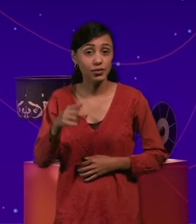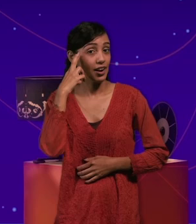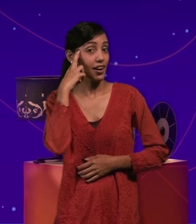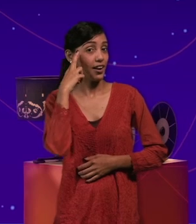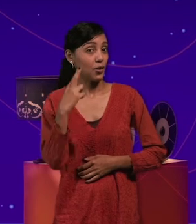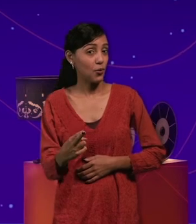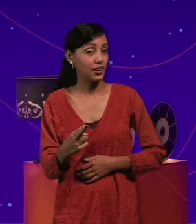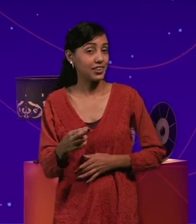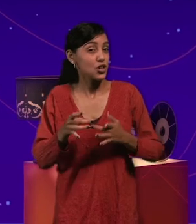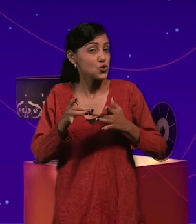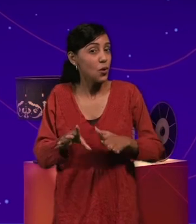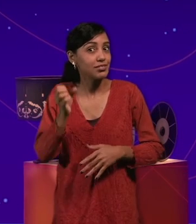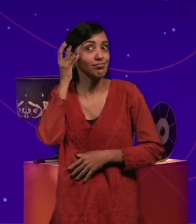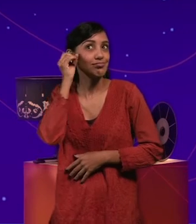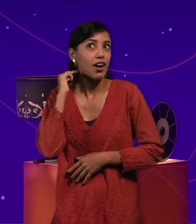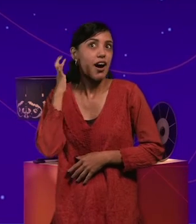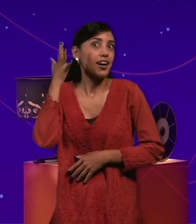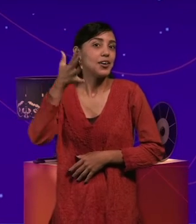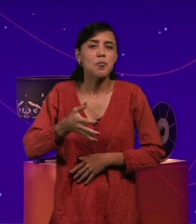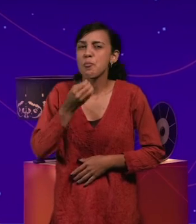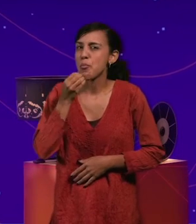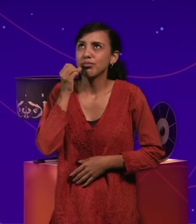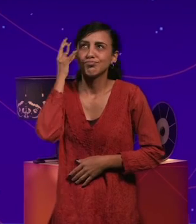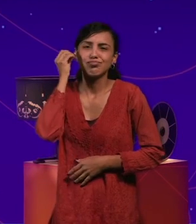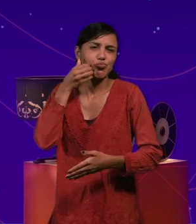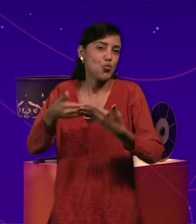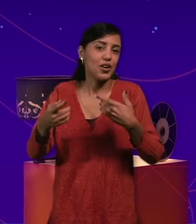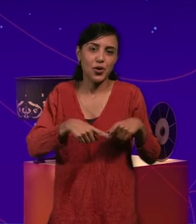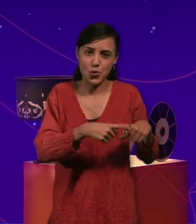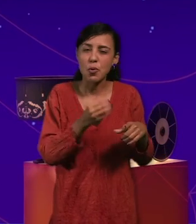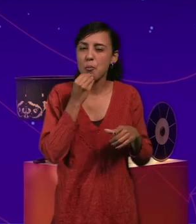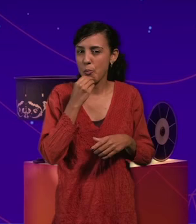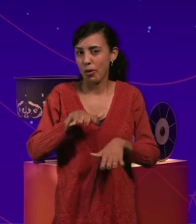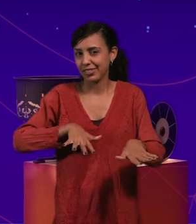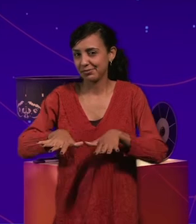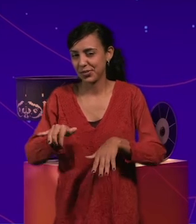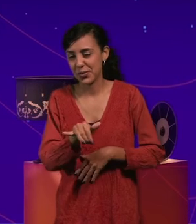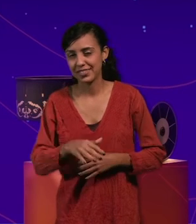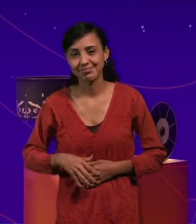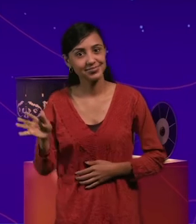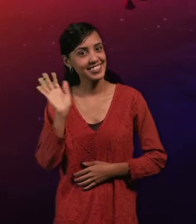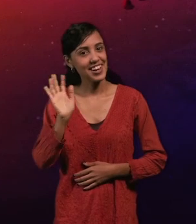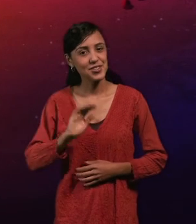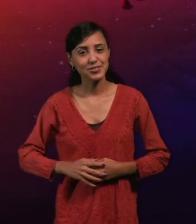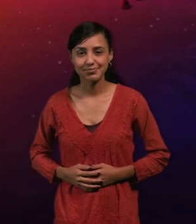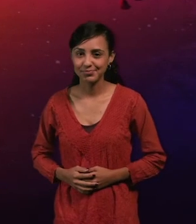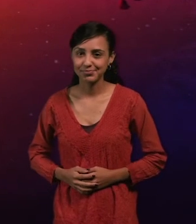recuerda, por suerte la creación es infinita y todo lo que existe se puede animar. Chao.